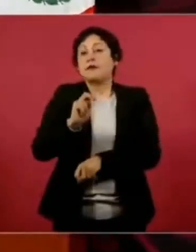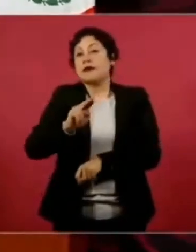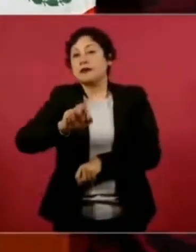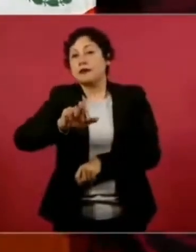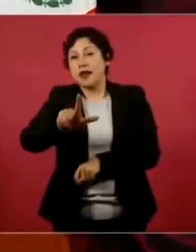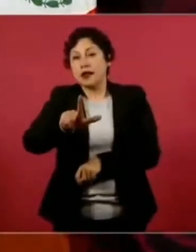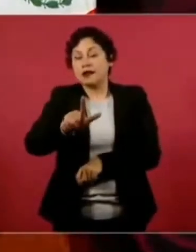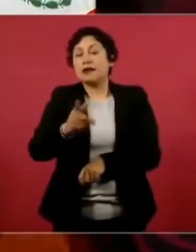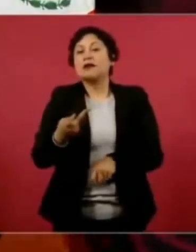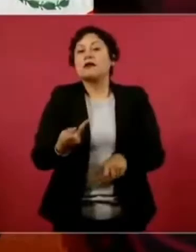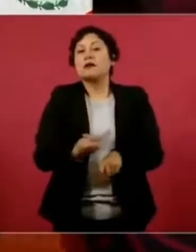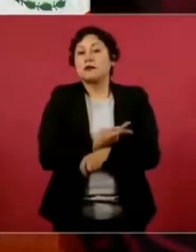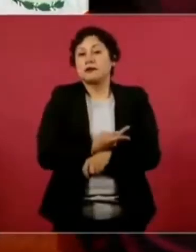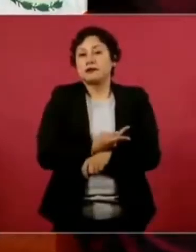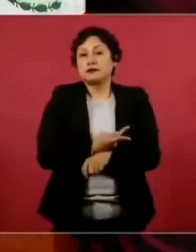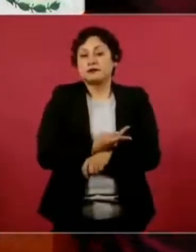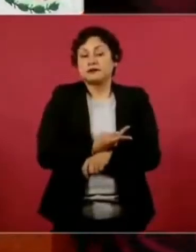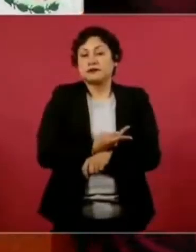como